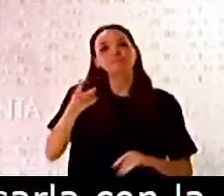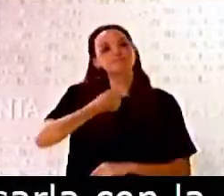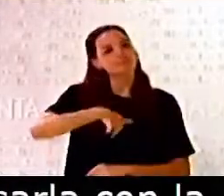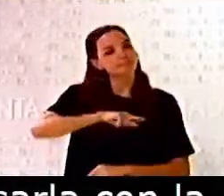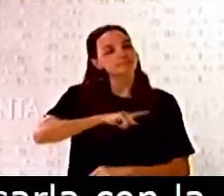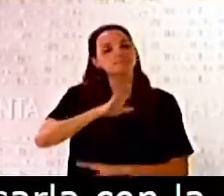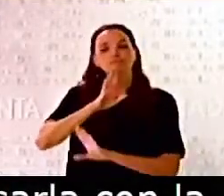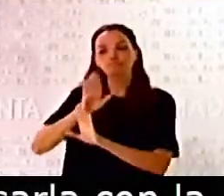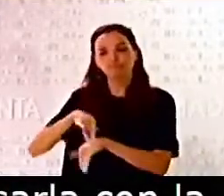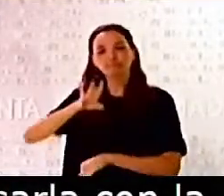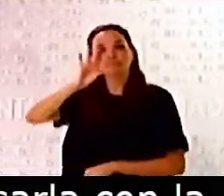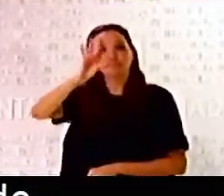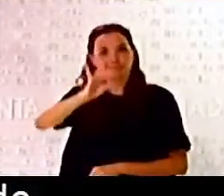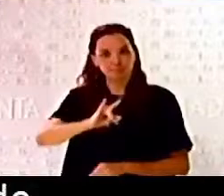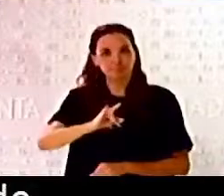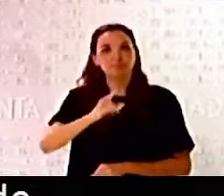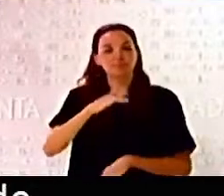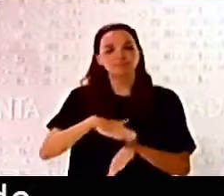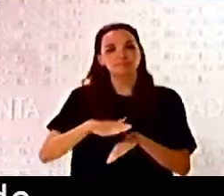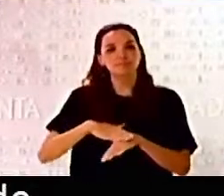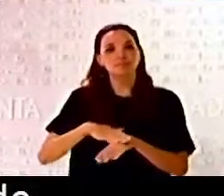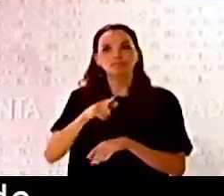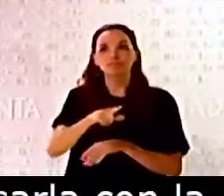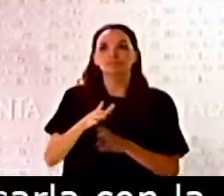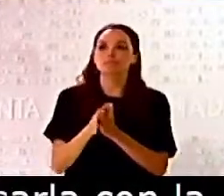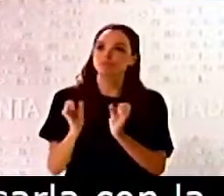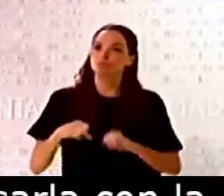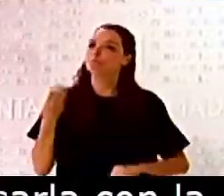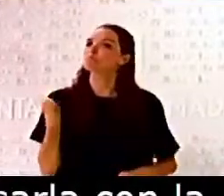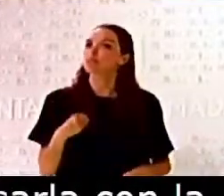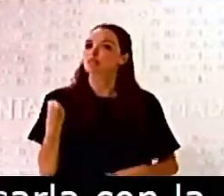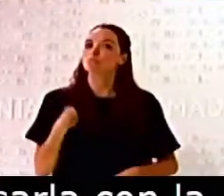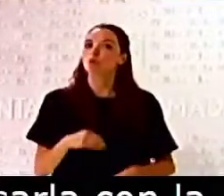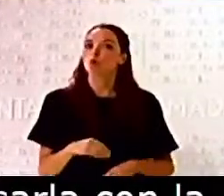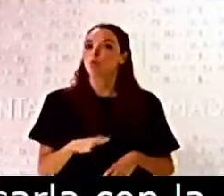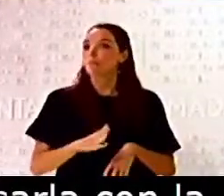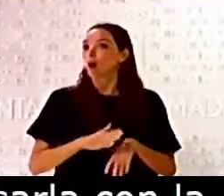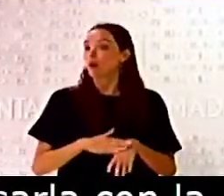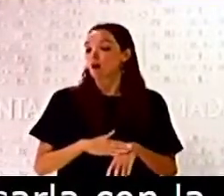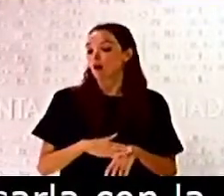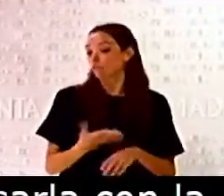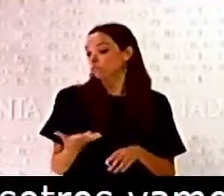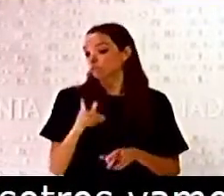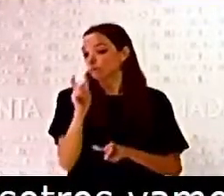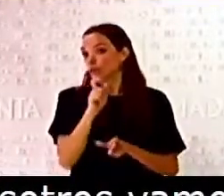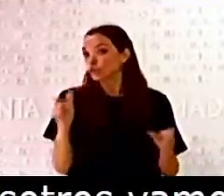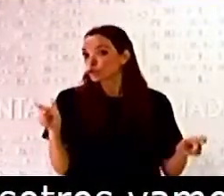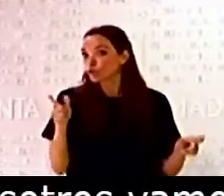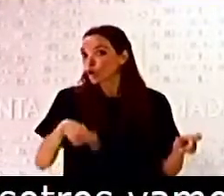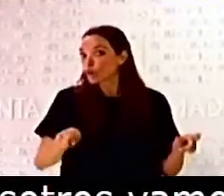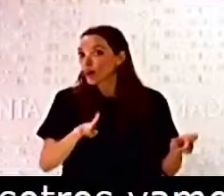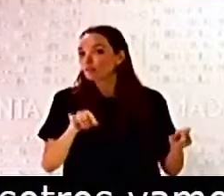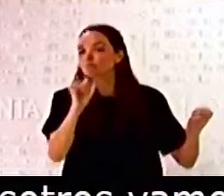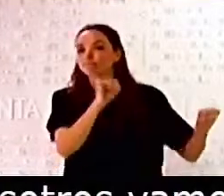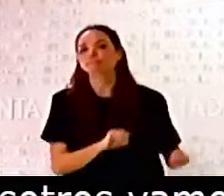a favorecer el que se llegue a ese acuerdo de cara a que tengamos a nuestra población